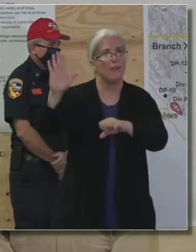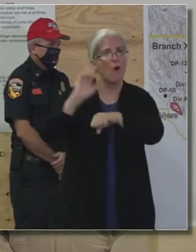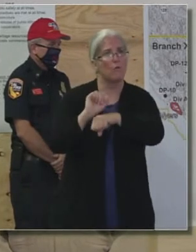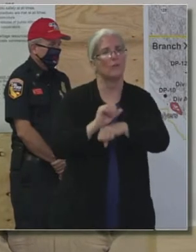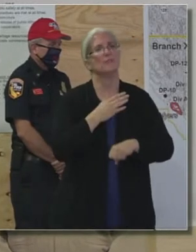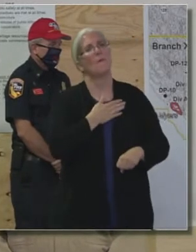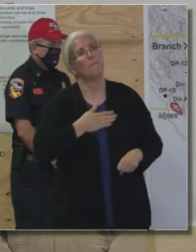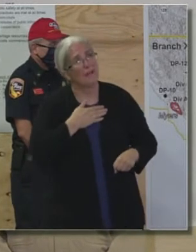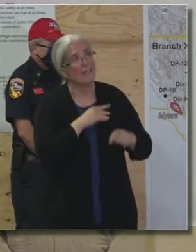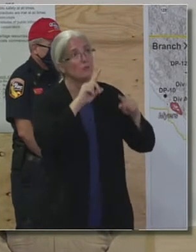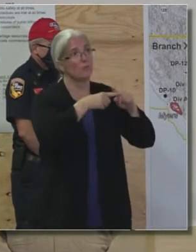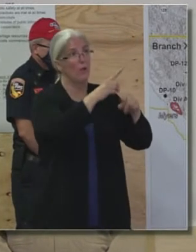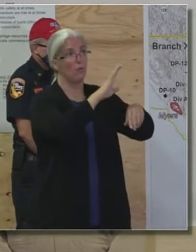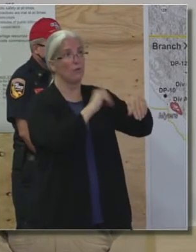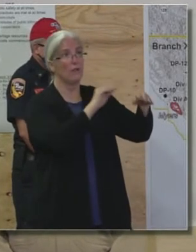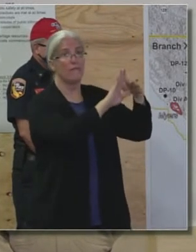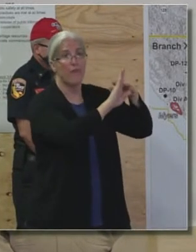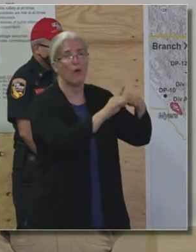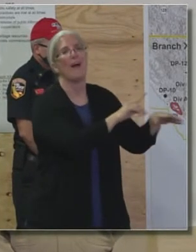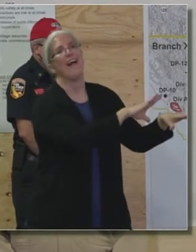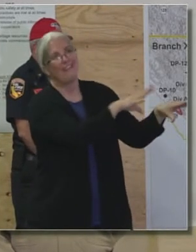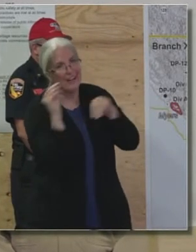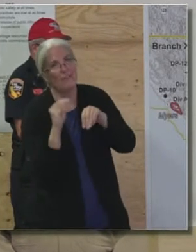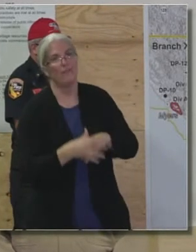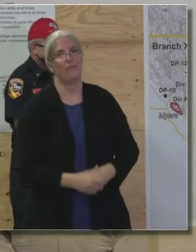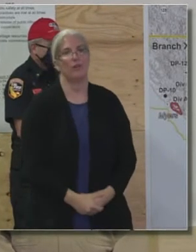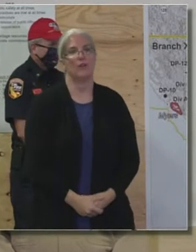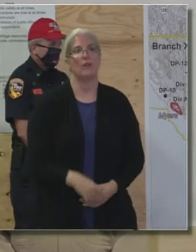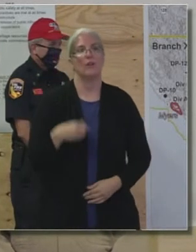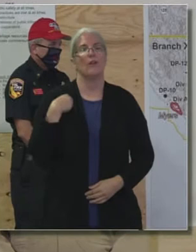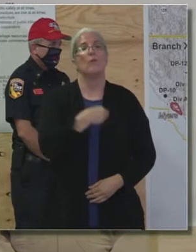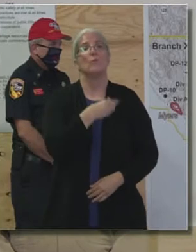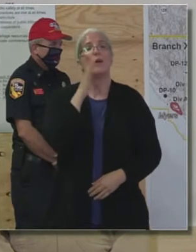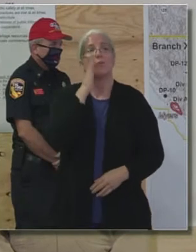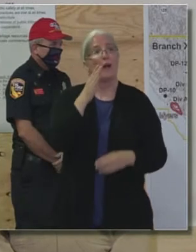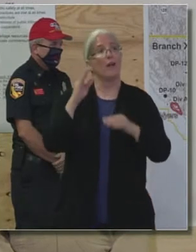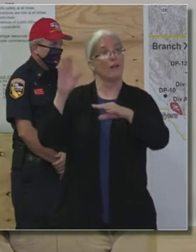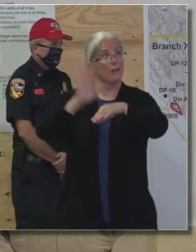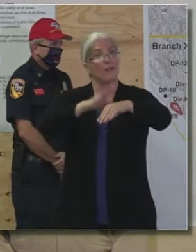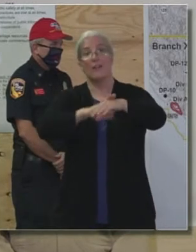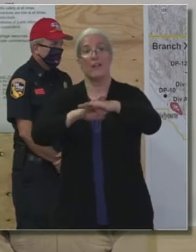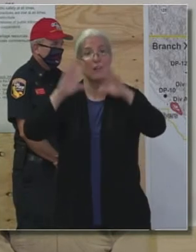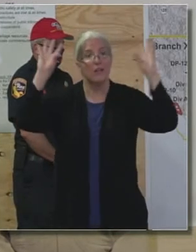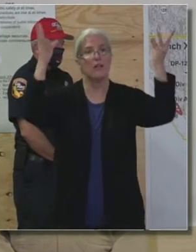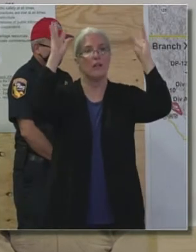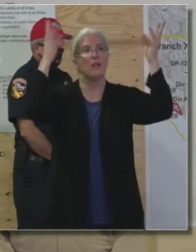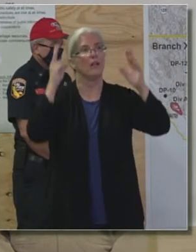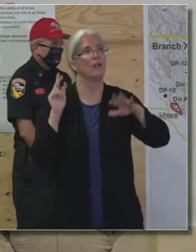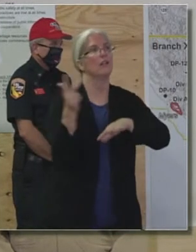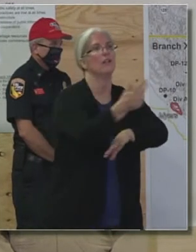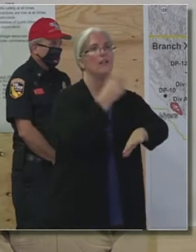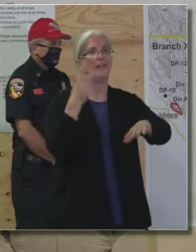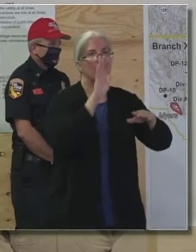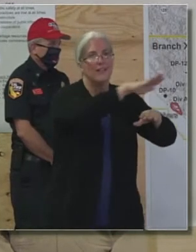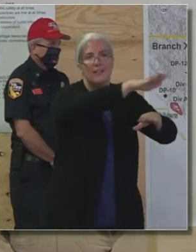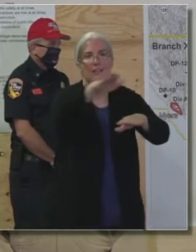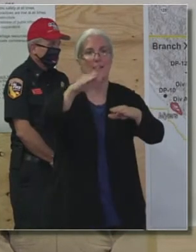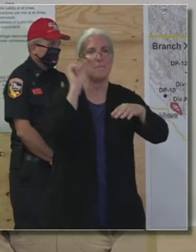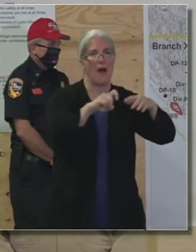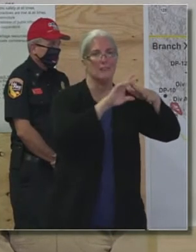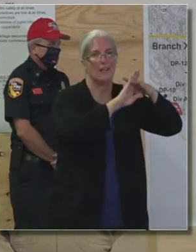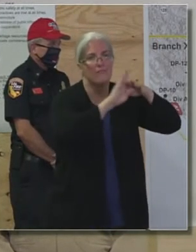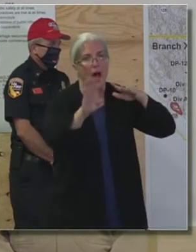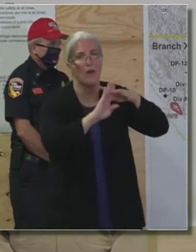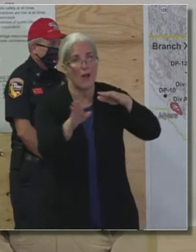entren al área oirán las sirenas también es una forma de avisarles de las evacuaciones además de alertas que pudieran recibir en sus celulares